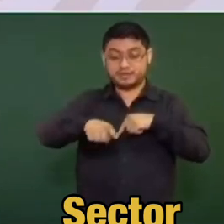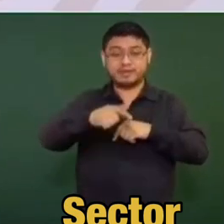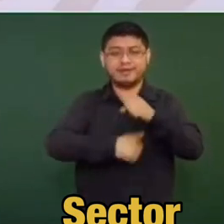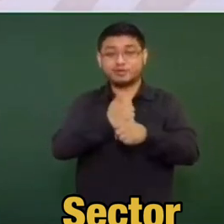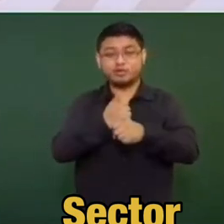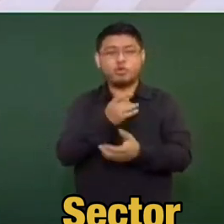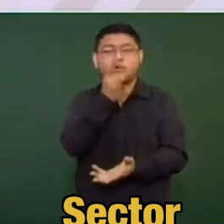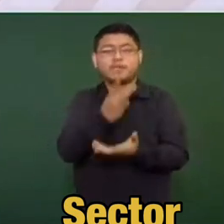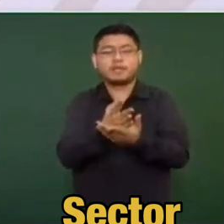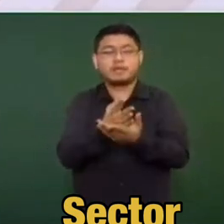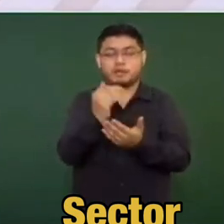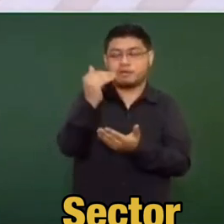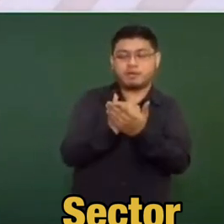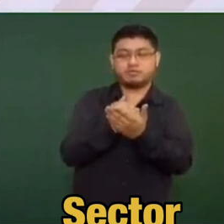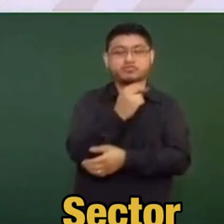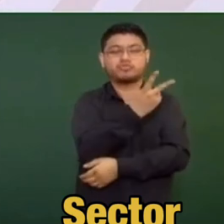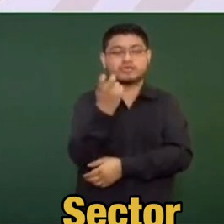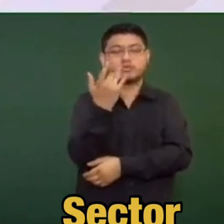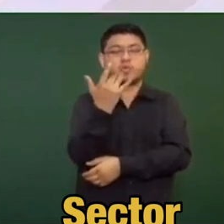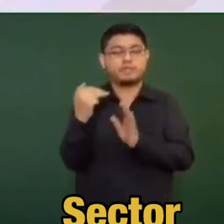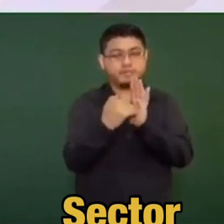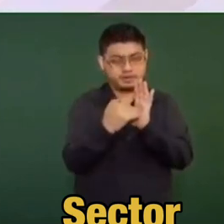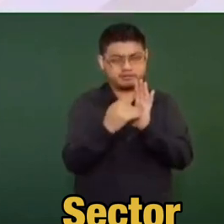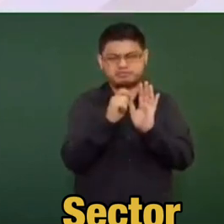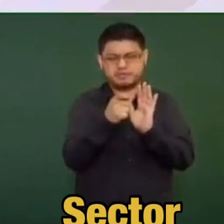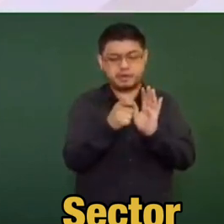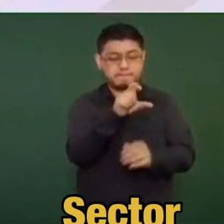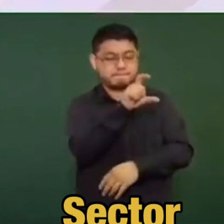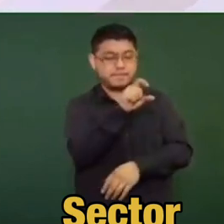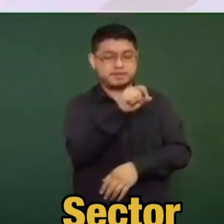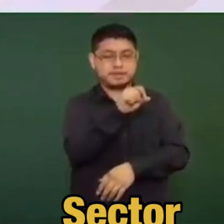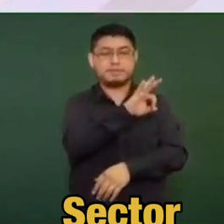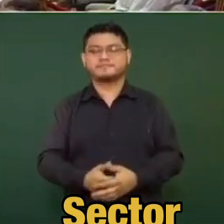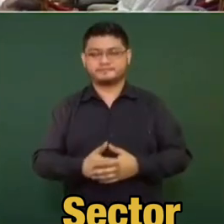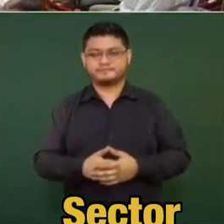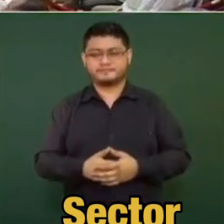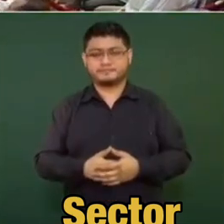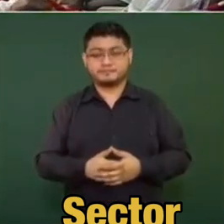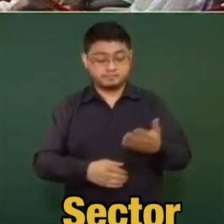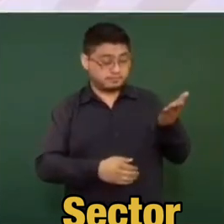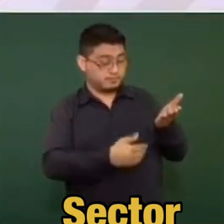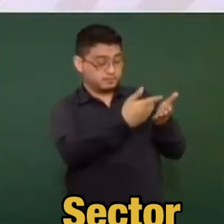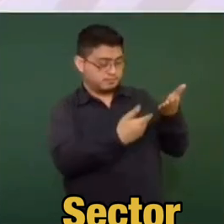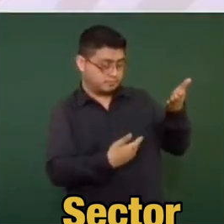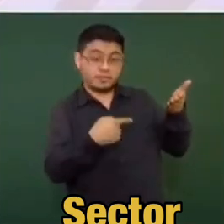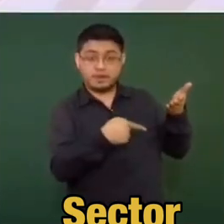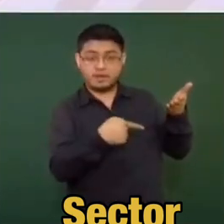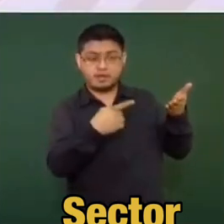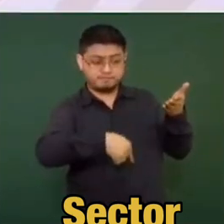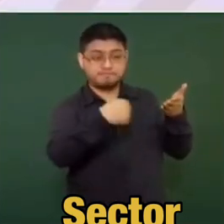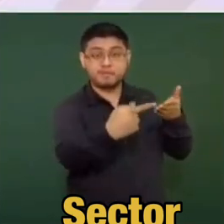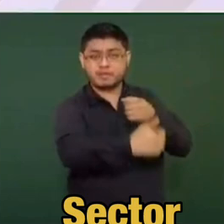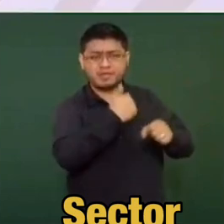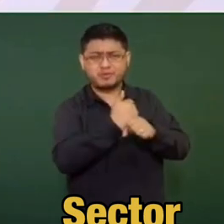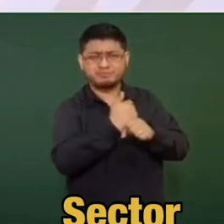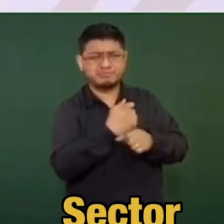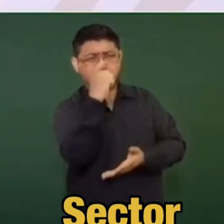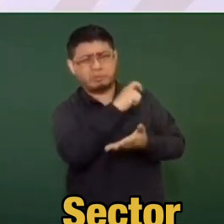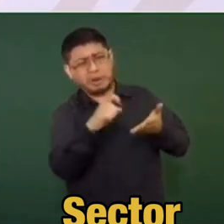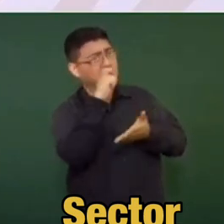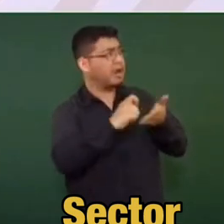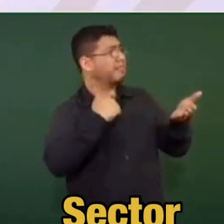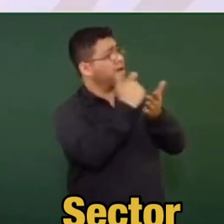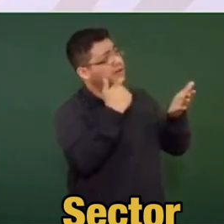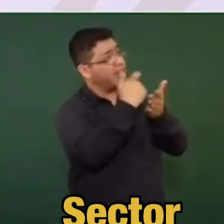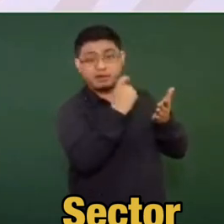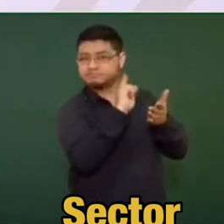a estar importando solo 250.000 barriles, lo que representa el 20% del consumo nacional. El plan es que el año próximo no compremos gasolinas ni diésel en el